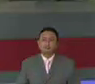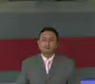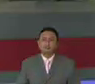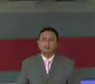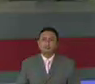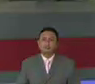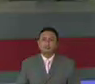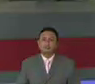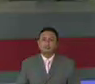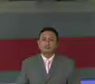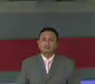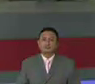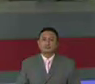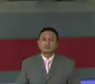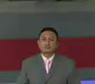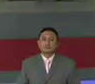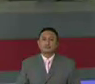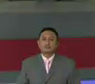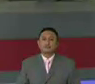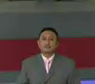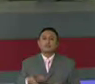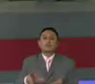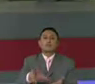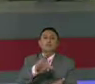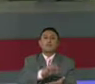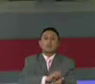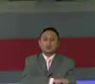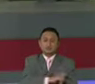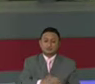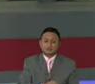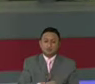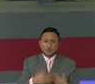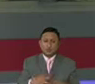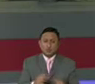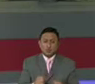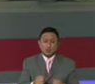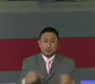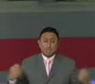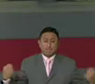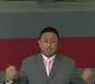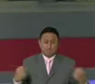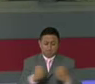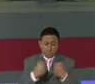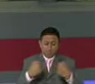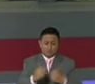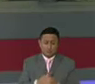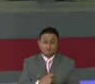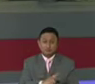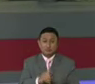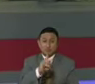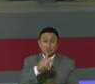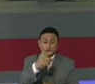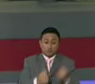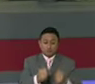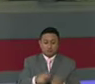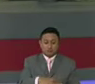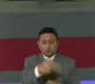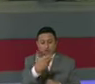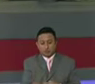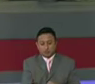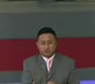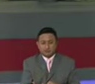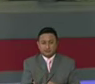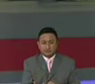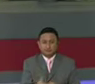En la ciudad de Puyo, en la provincia de Pastaza, se registró un aparatoso choque que provocó el volcamiento de uno de los vehículos